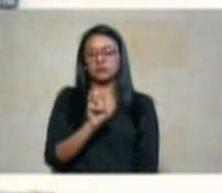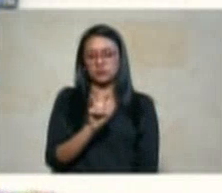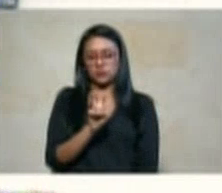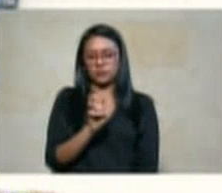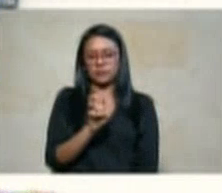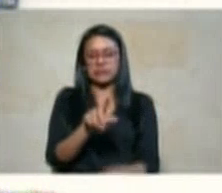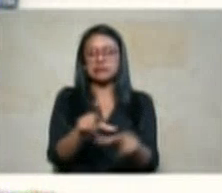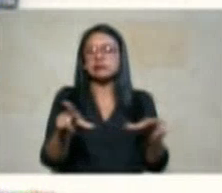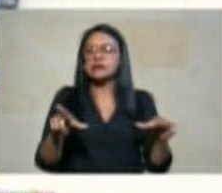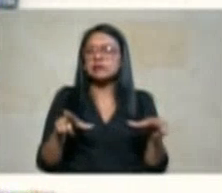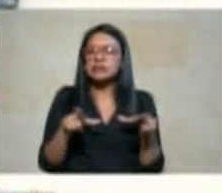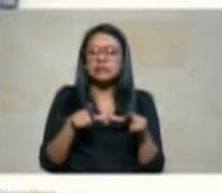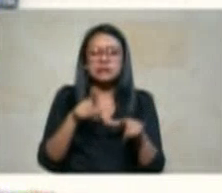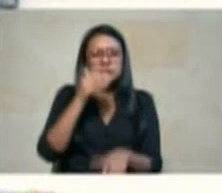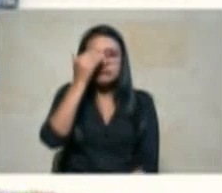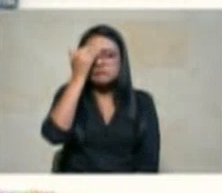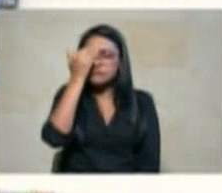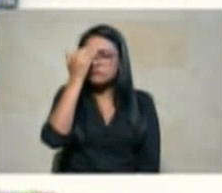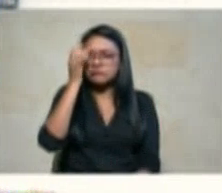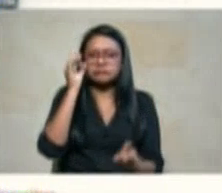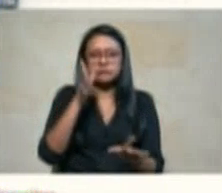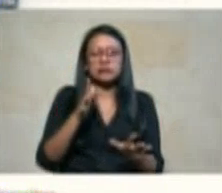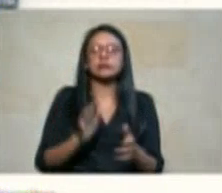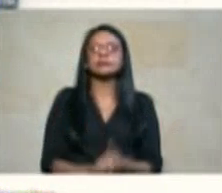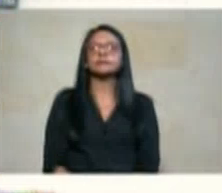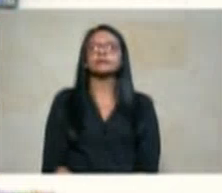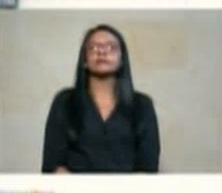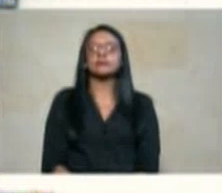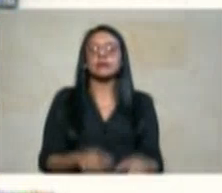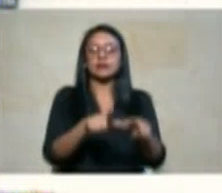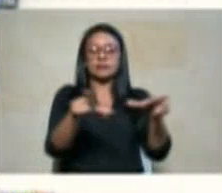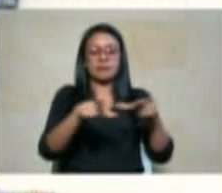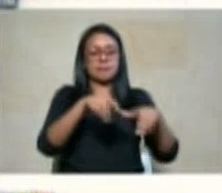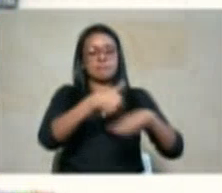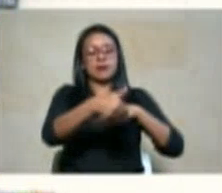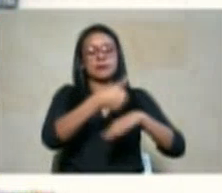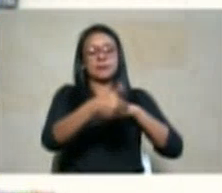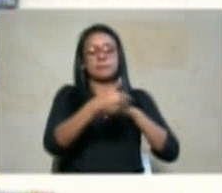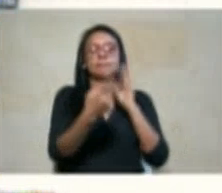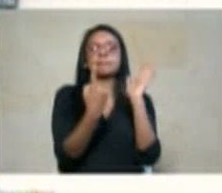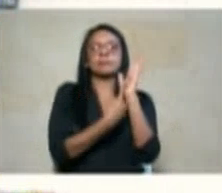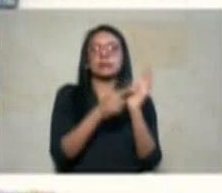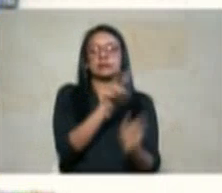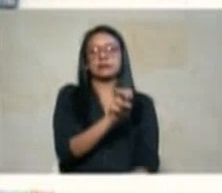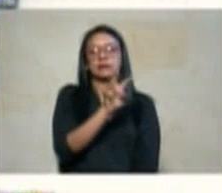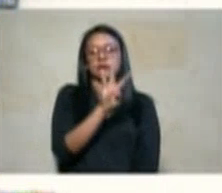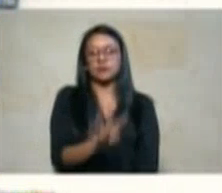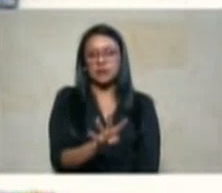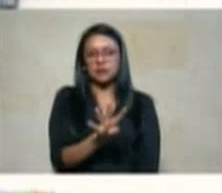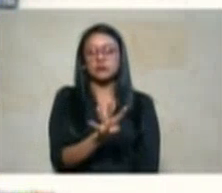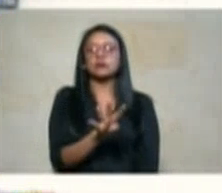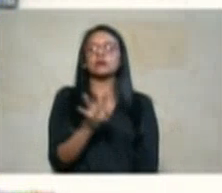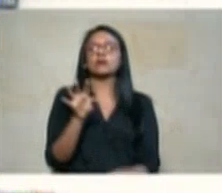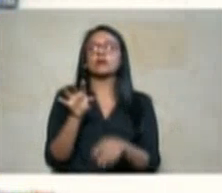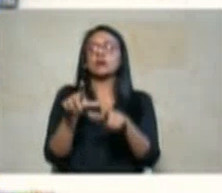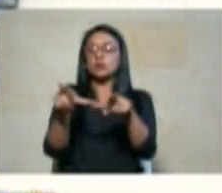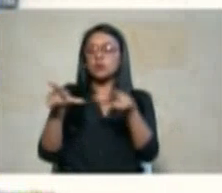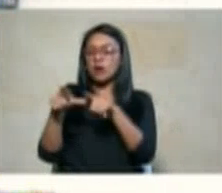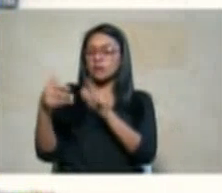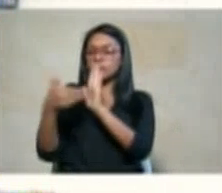predios catastrales. Los predios en demanda son 1.074. Los predios con sentencia